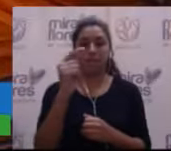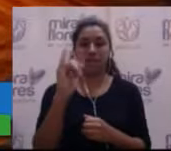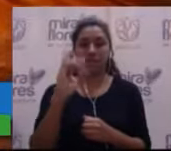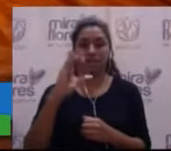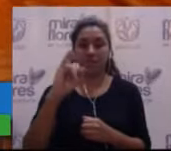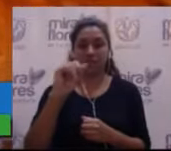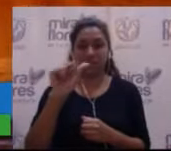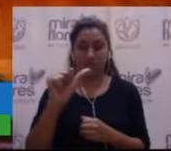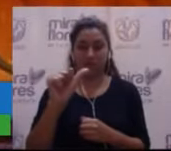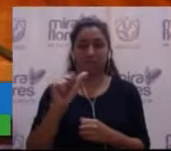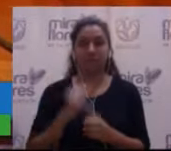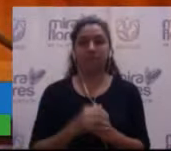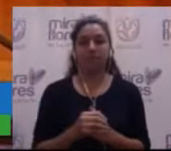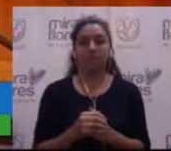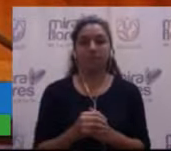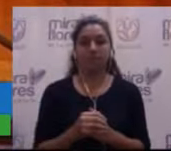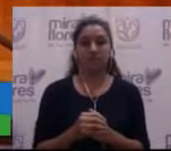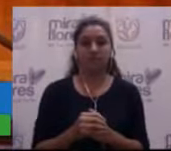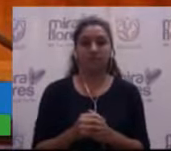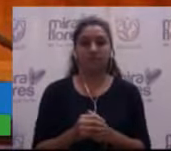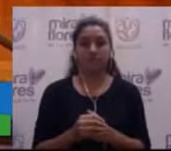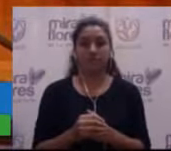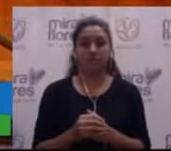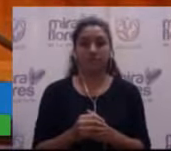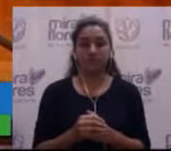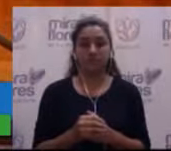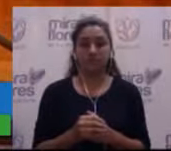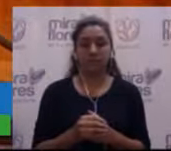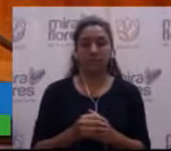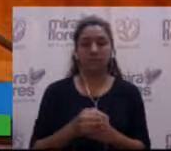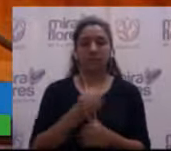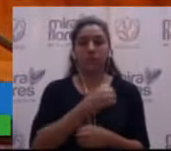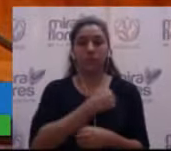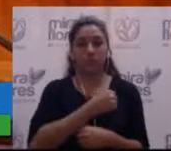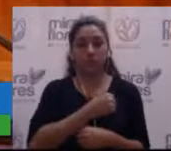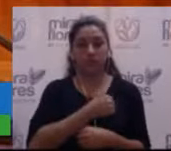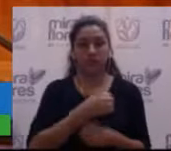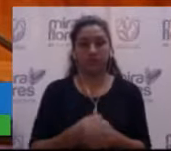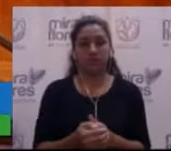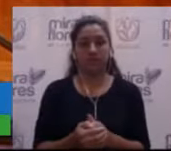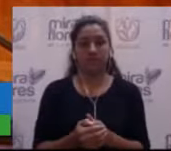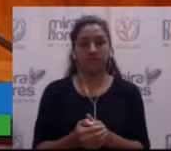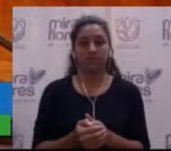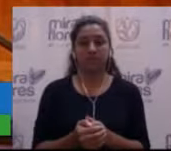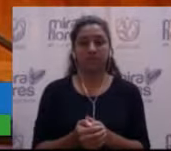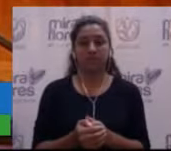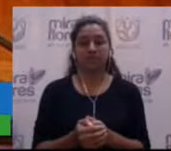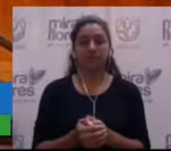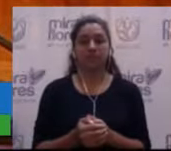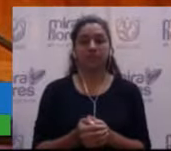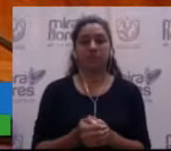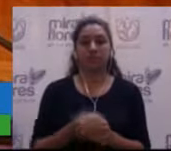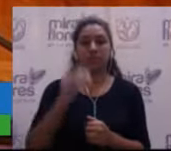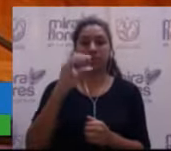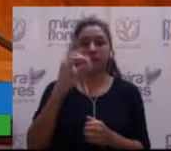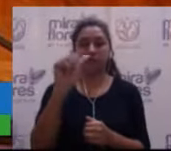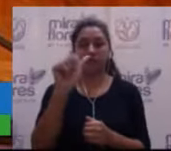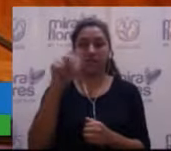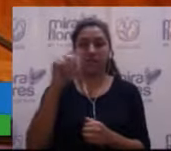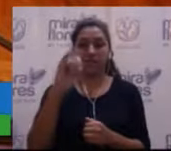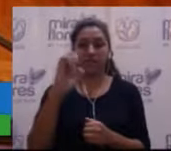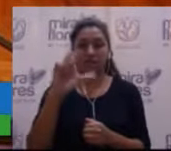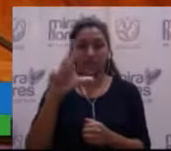Río Jiménez de Olavide. Señora Susana Estilis Watson. Señorita Daniela Lozano